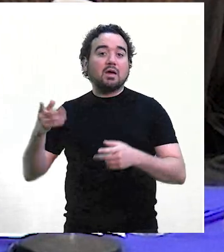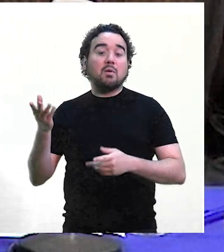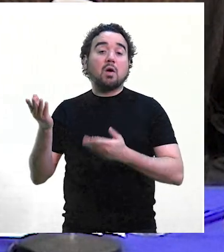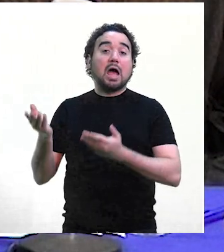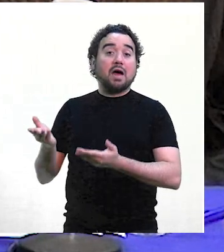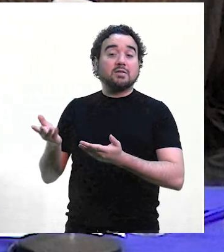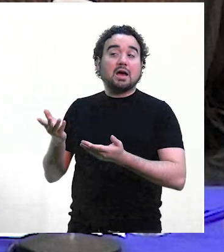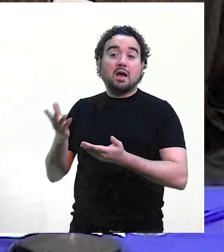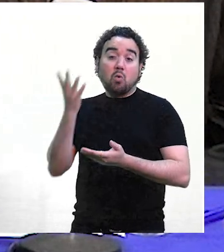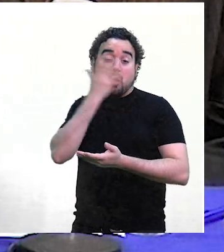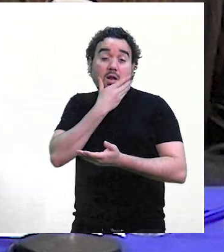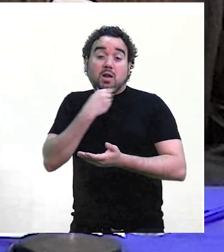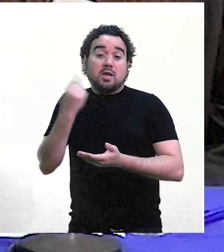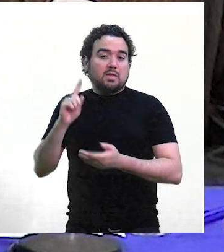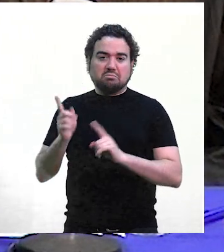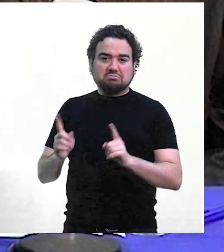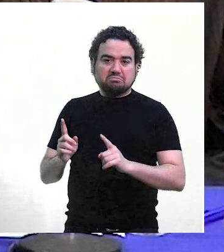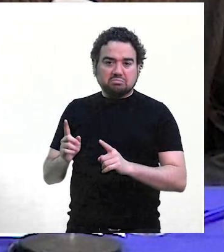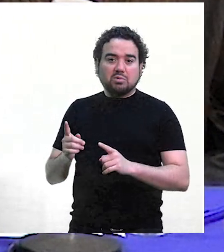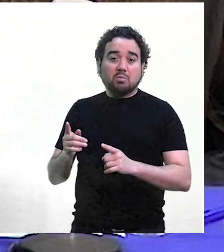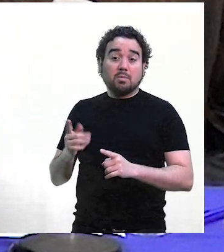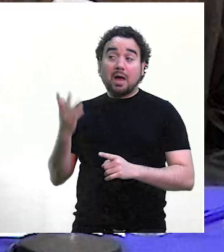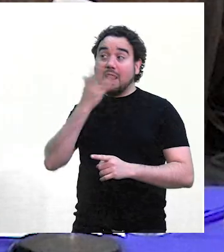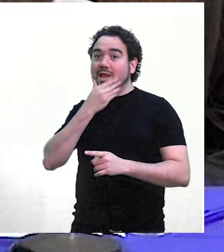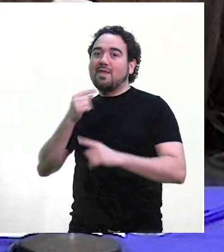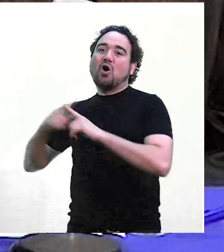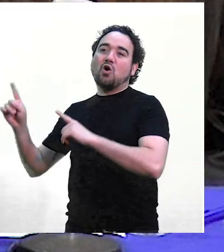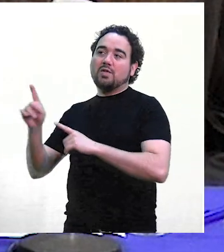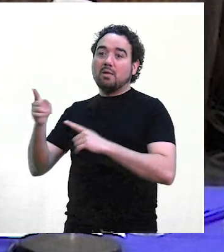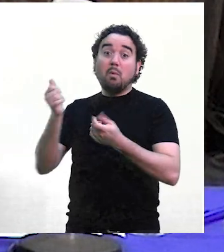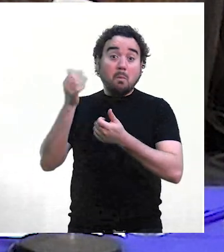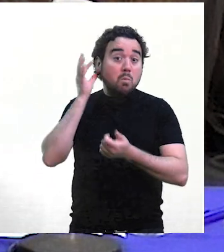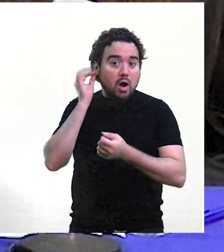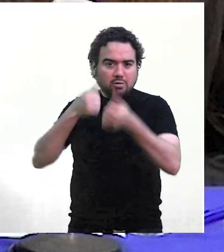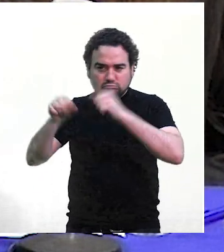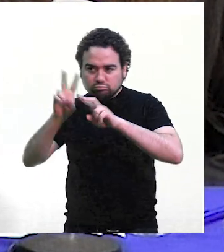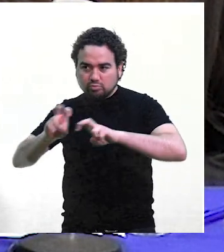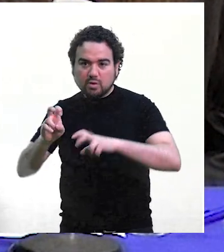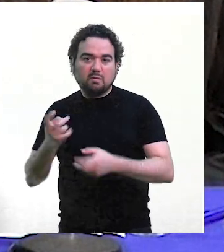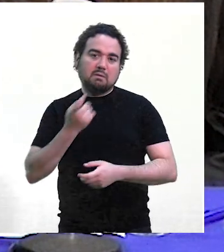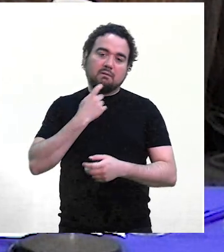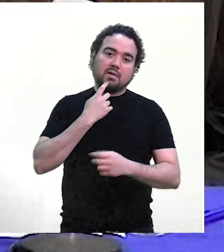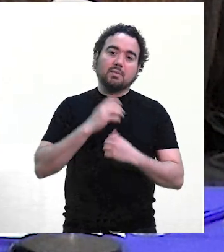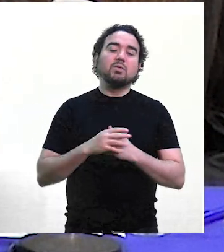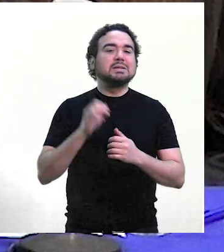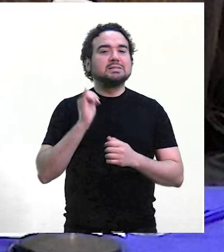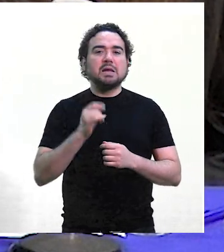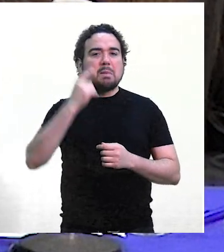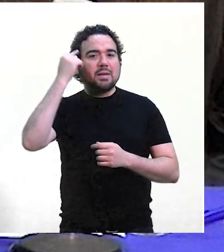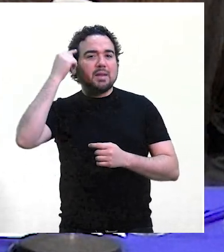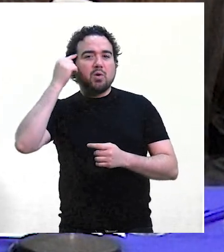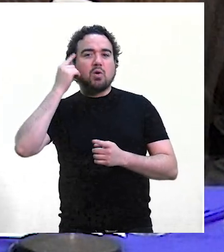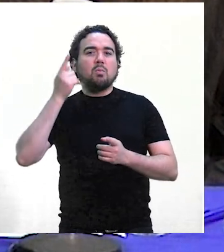lindas porque la linda era Penny, que era actriz Claro. y que era tonta. Entonces siempre tenemos ese estereotipo dentro de